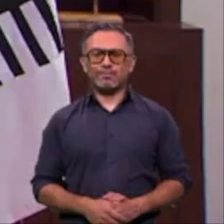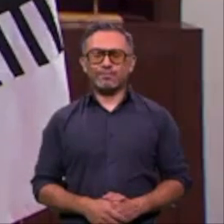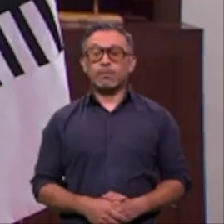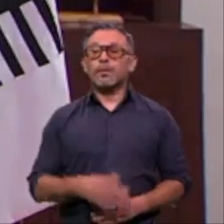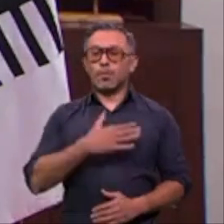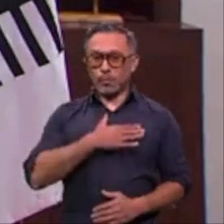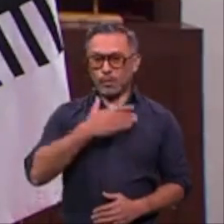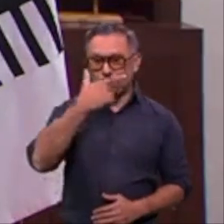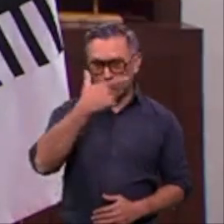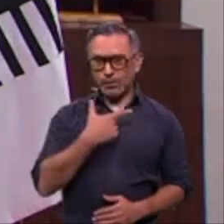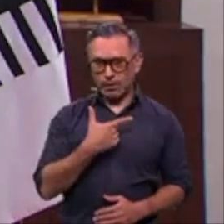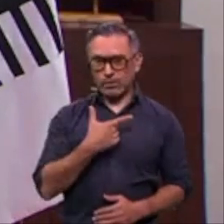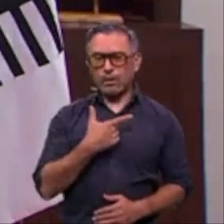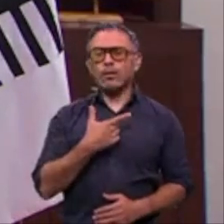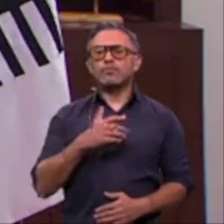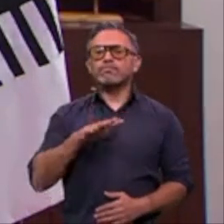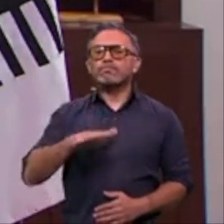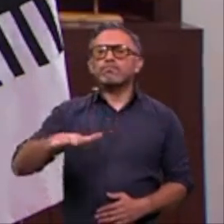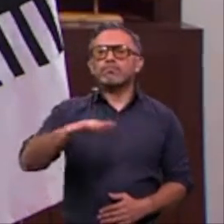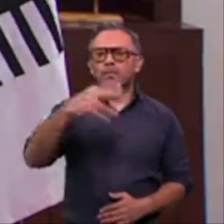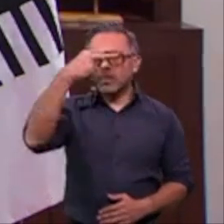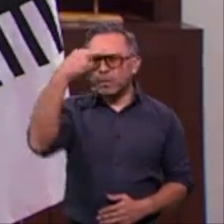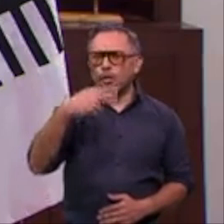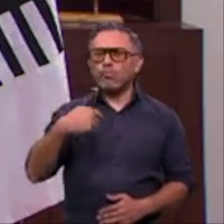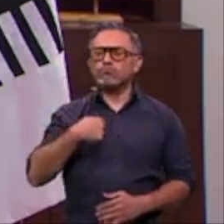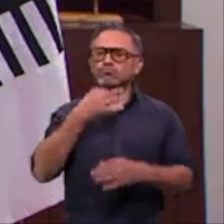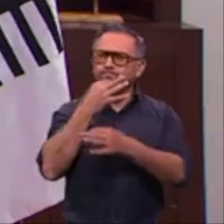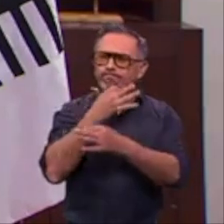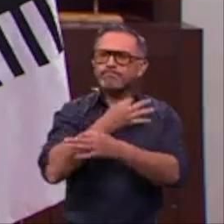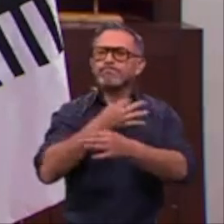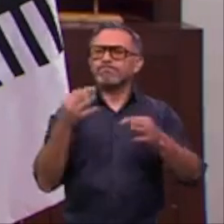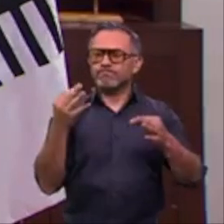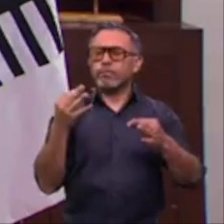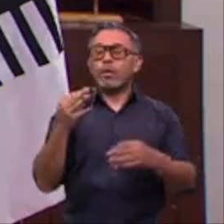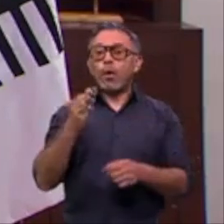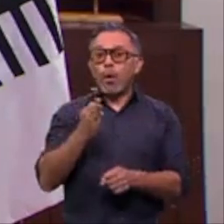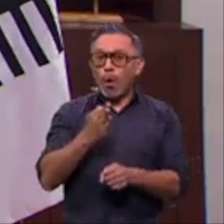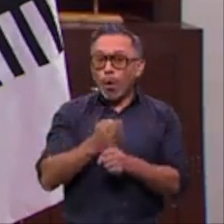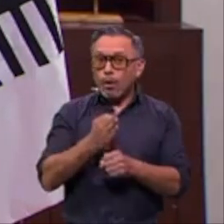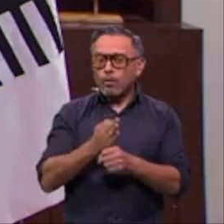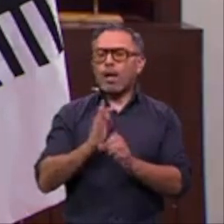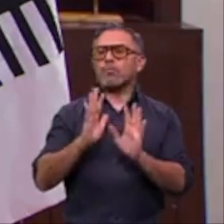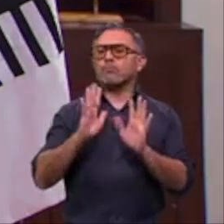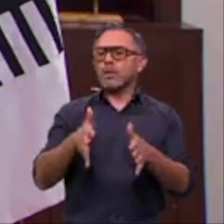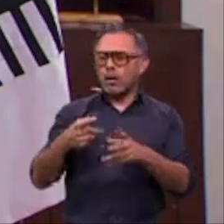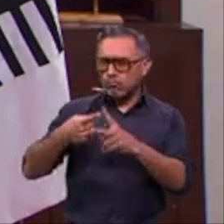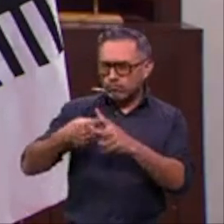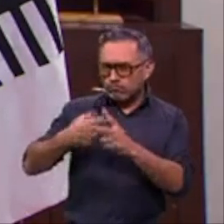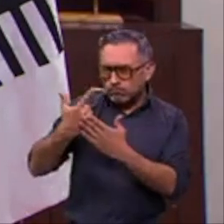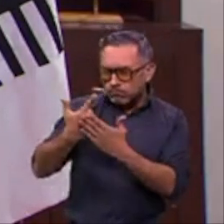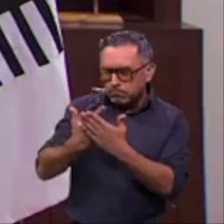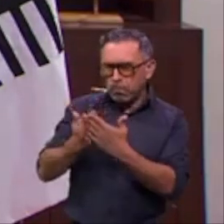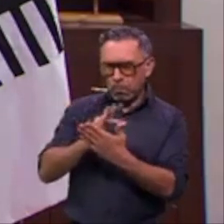Buenas noches. Me dirijo a la Nación Mexicana para informarles que en este momento he recibido la estimación de